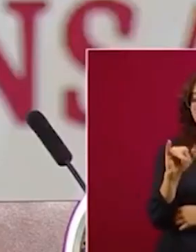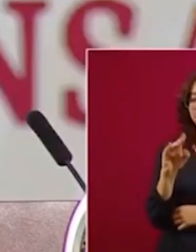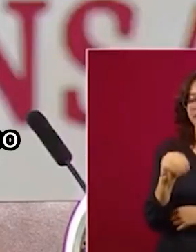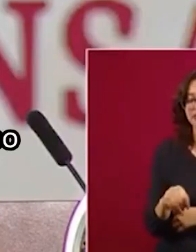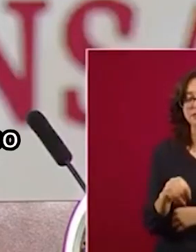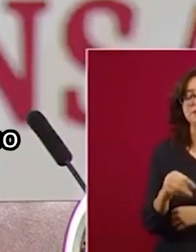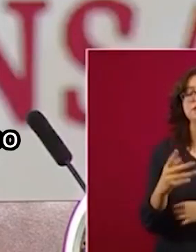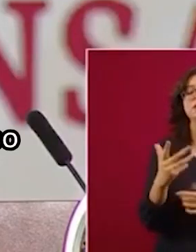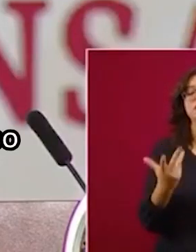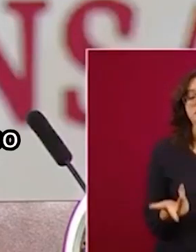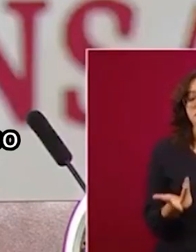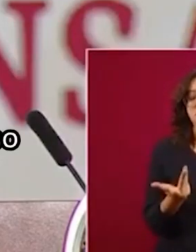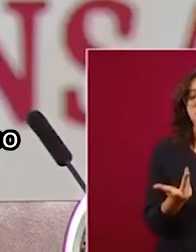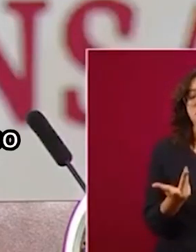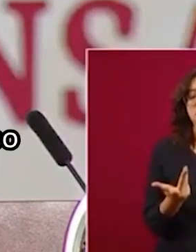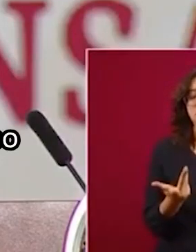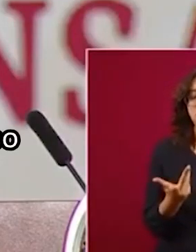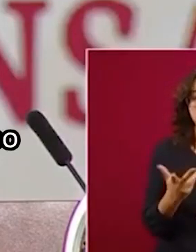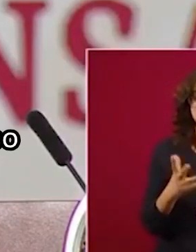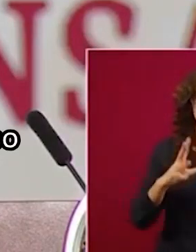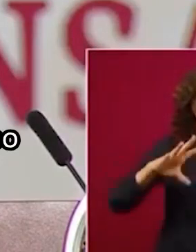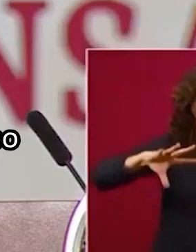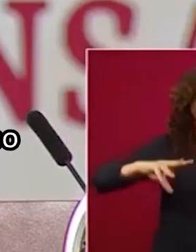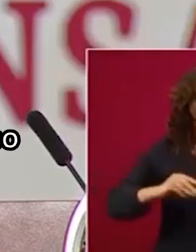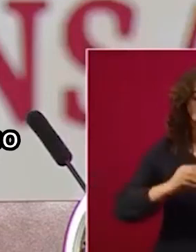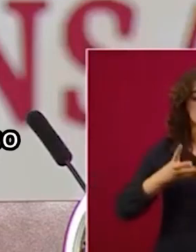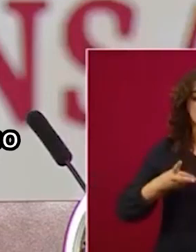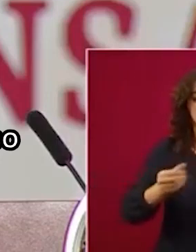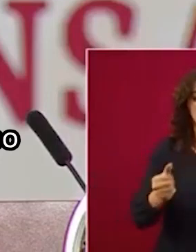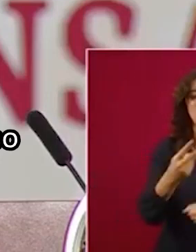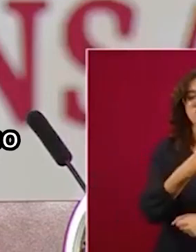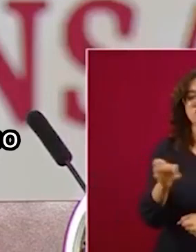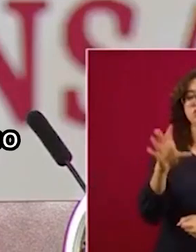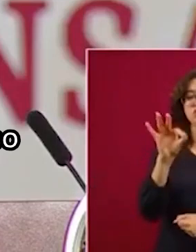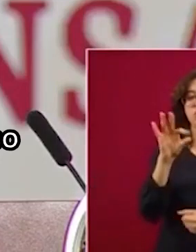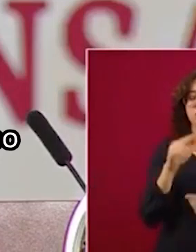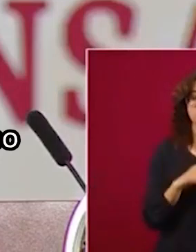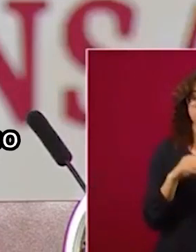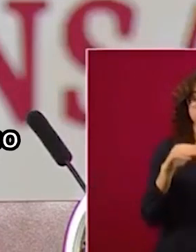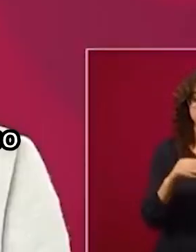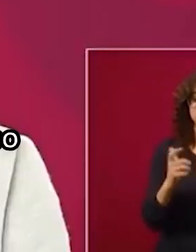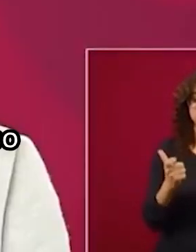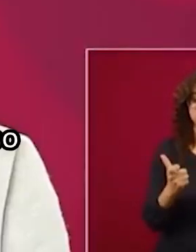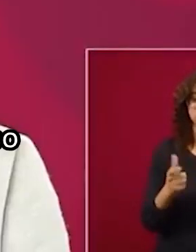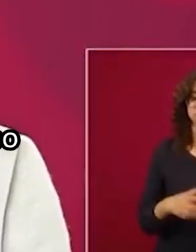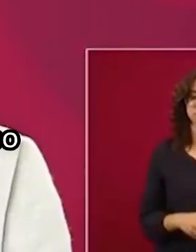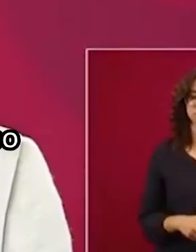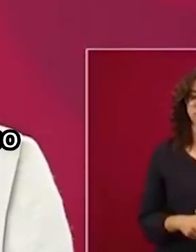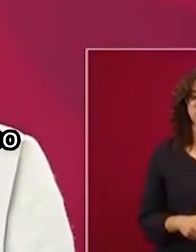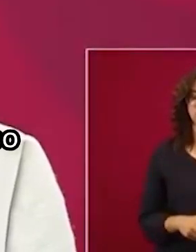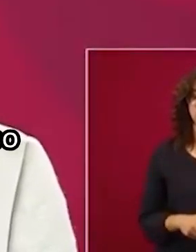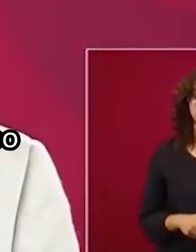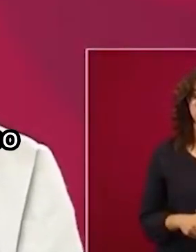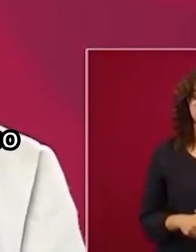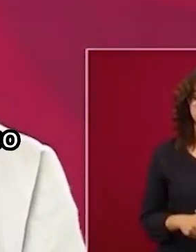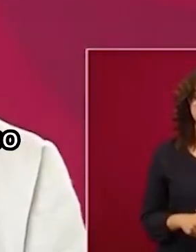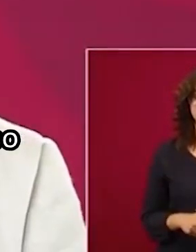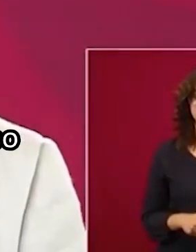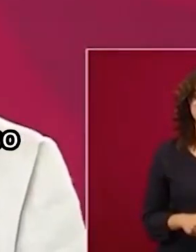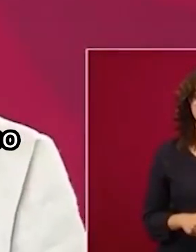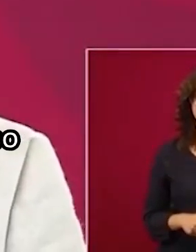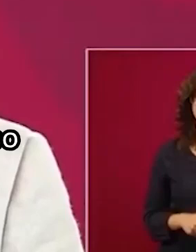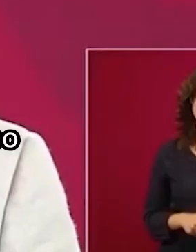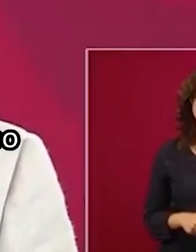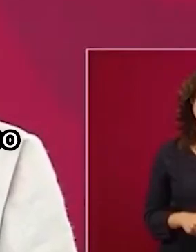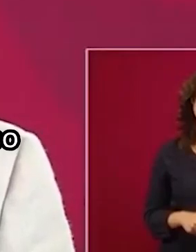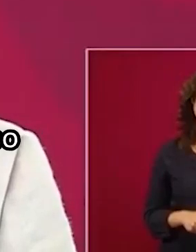a la discusión de la Suprema Corte de Justicia de la Nación sobre la despenalización de la interrupción del embarazo en Veracruz, Sánchez Cordero destacó que